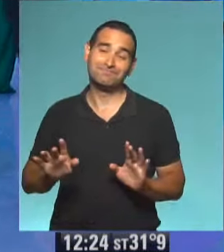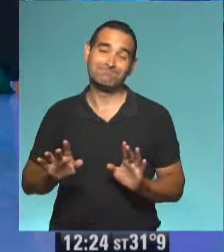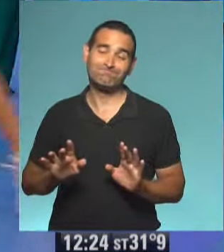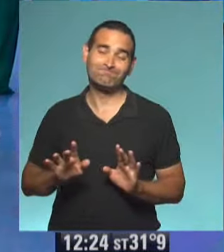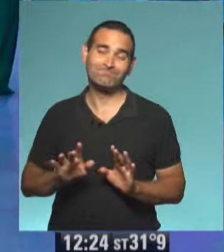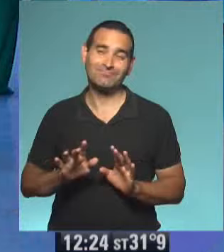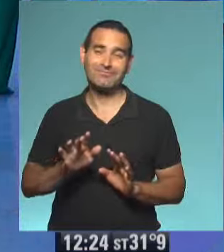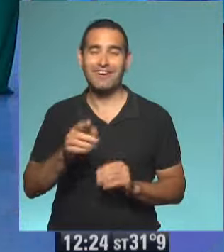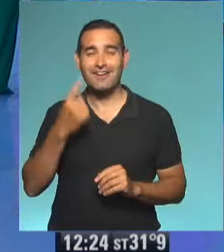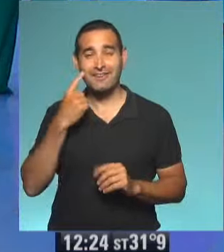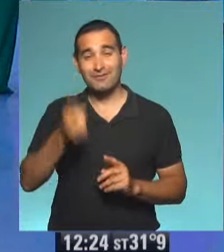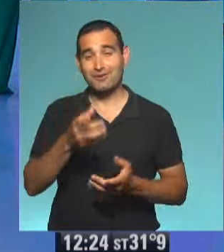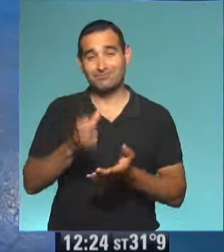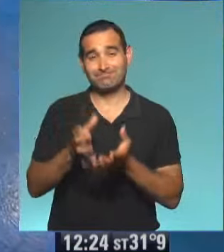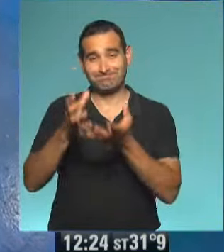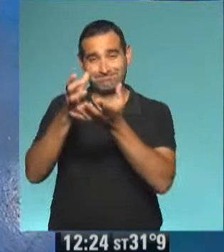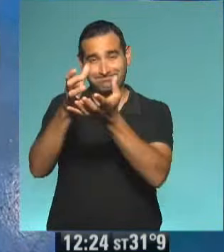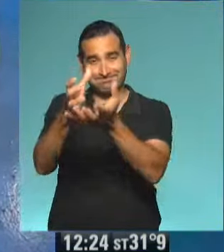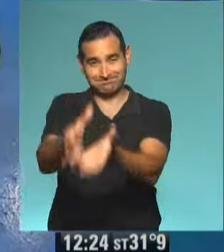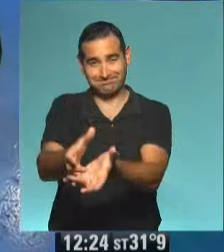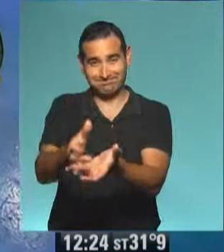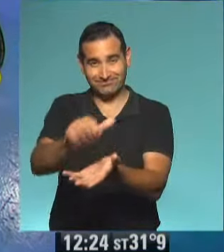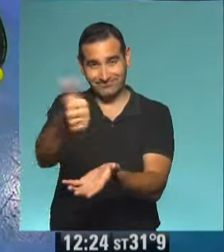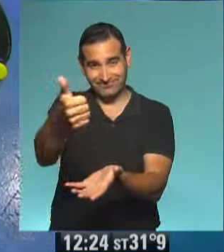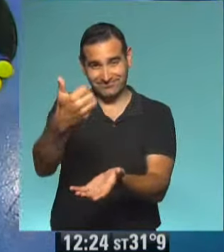les vamos a hacer entrega.